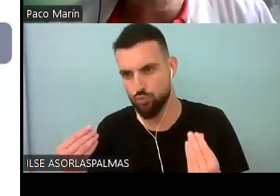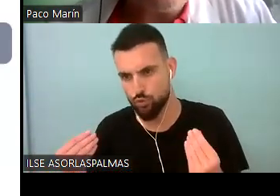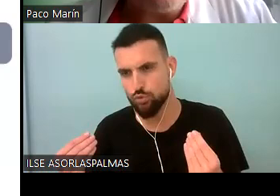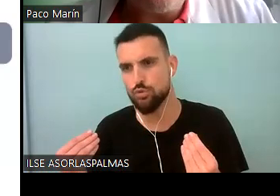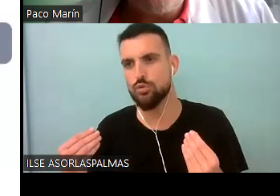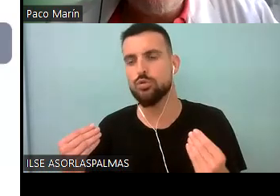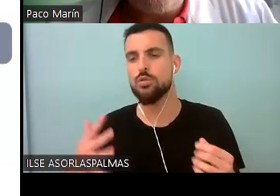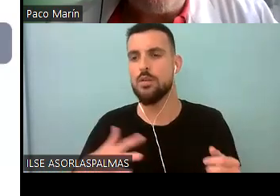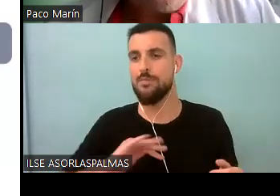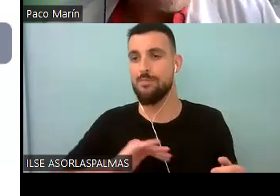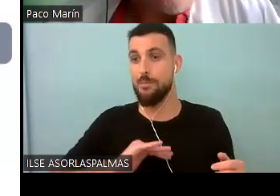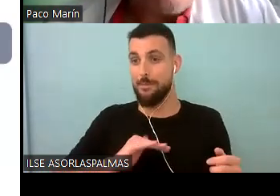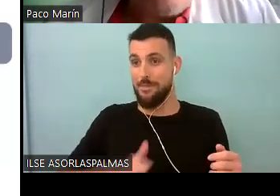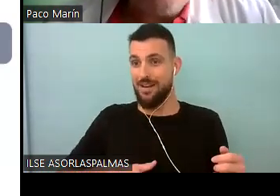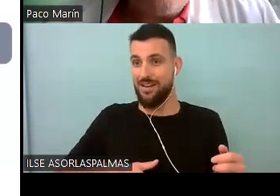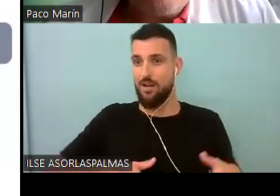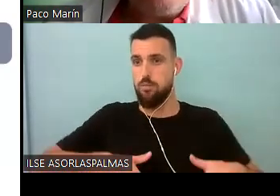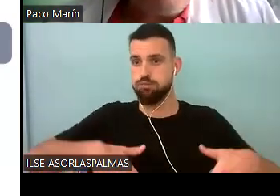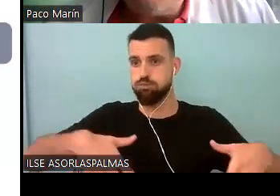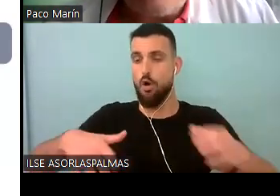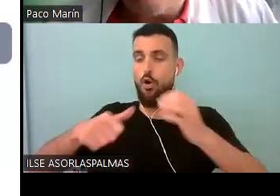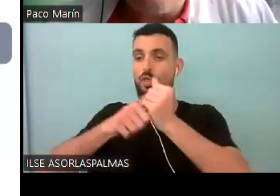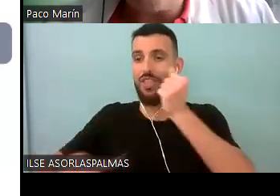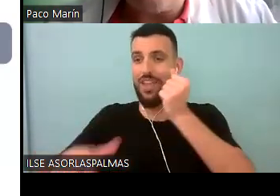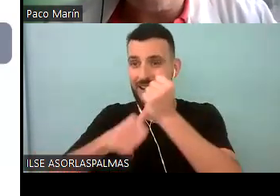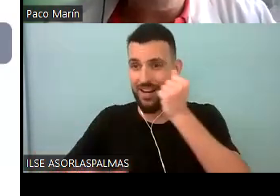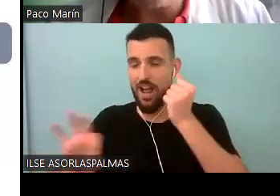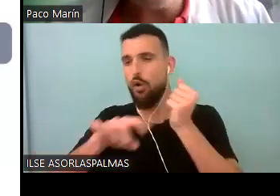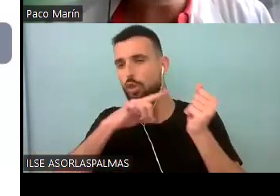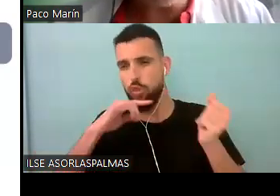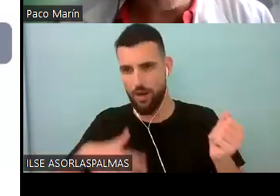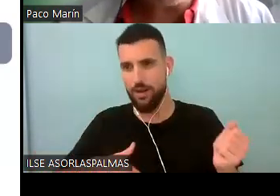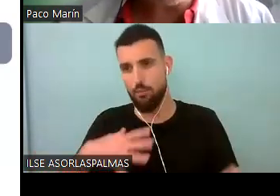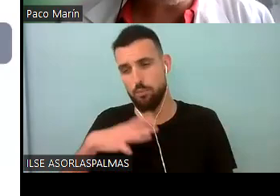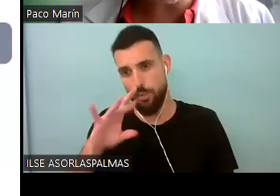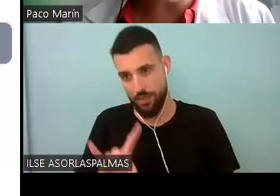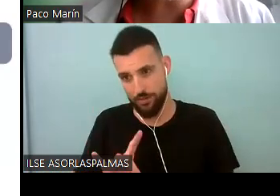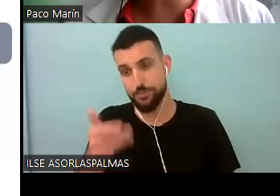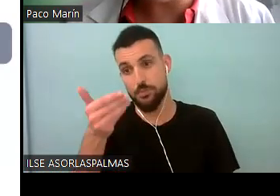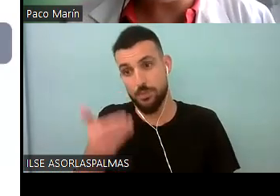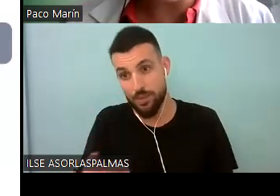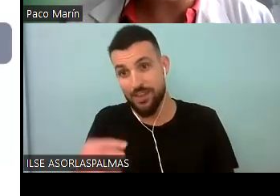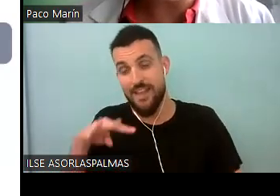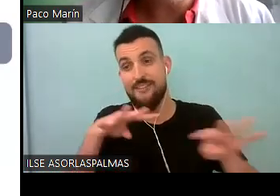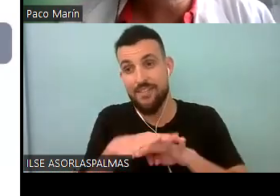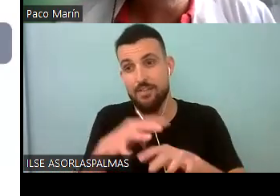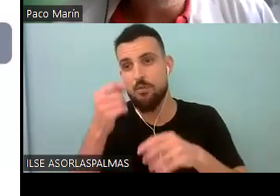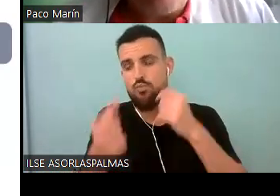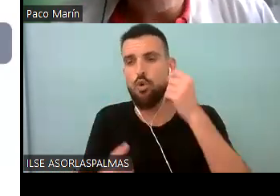distensión abdominal, incluso diarrea y malestar intestinal. Lo más importante a la hora de introducir la fibra es hacerlo de